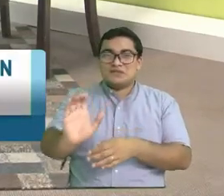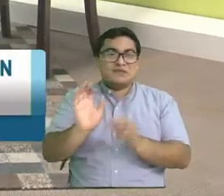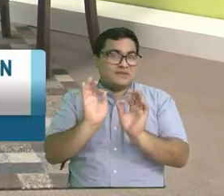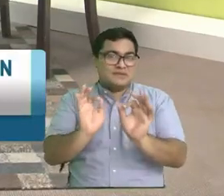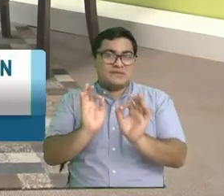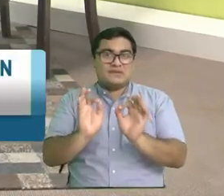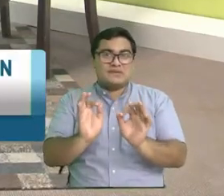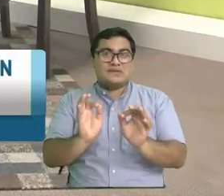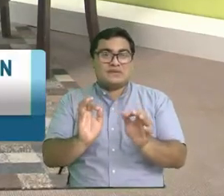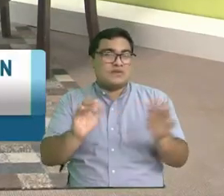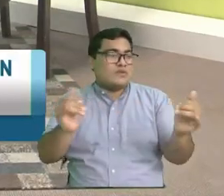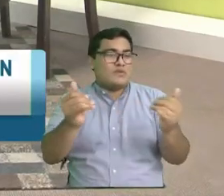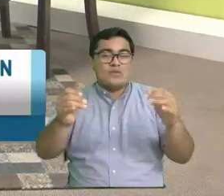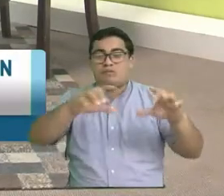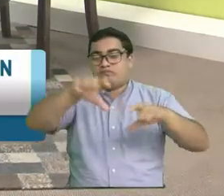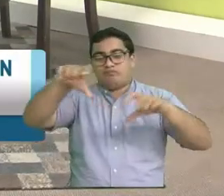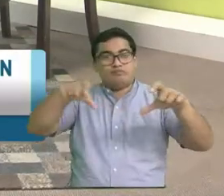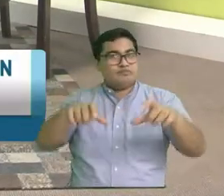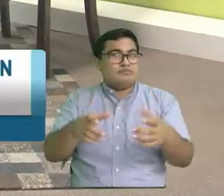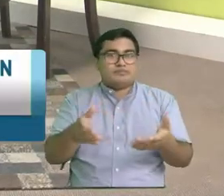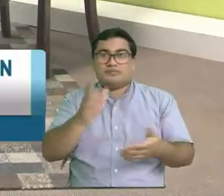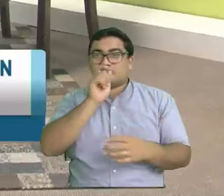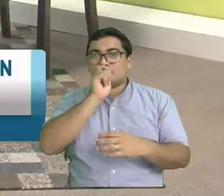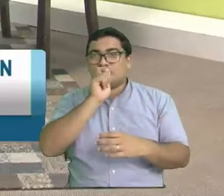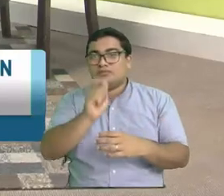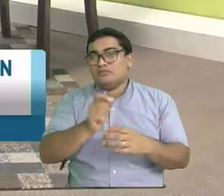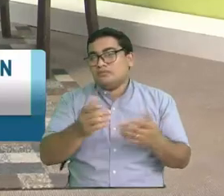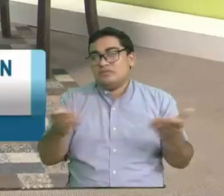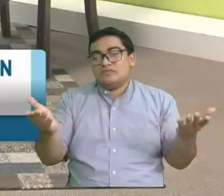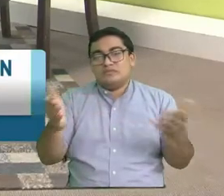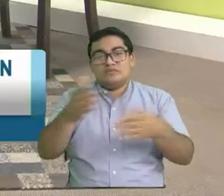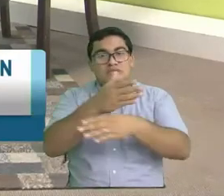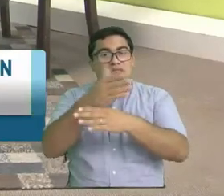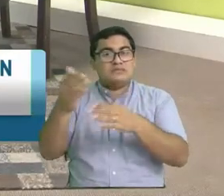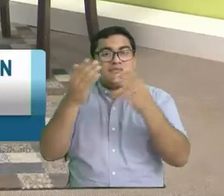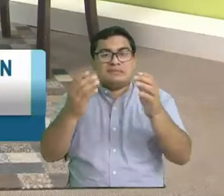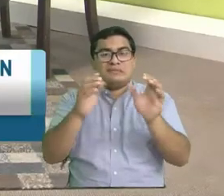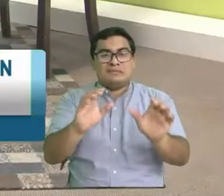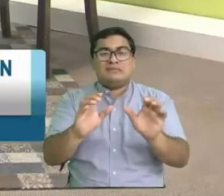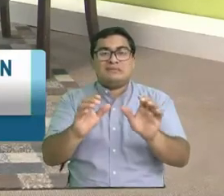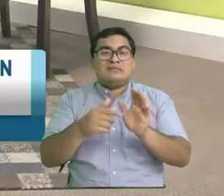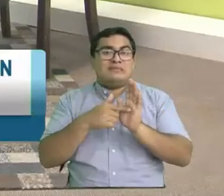los 16 juguetes que tú tienes alrededor de la mesa, juega con todos y cada uno de los juguetes,